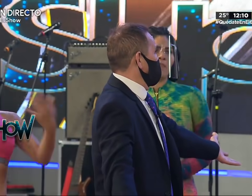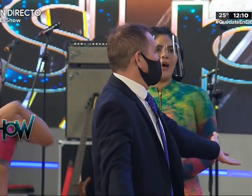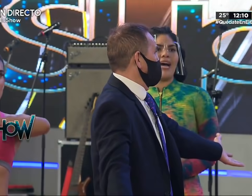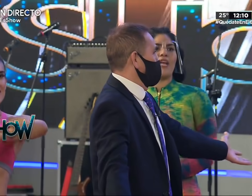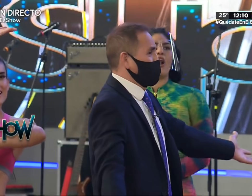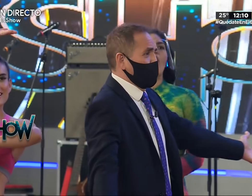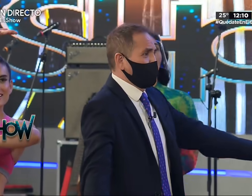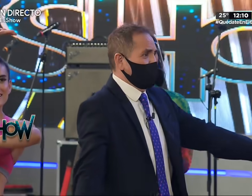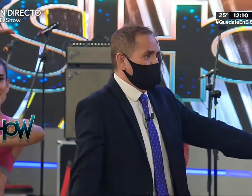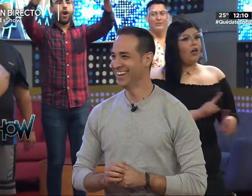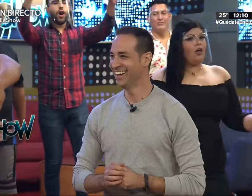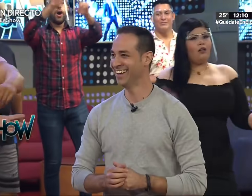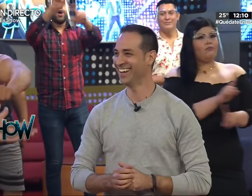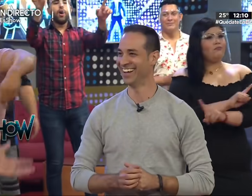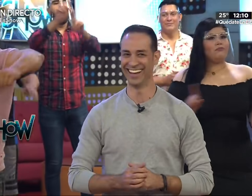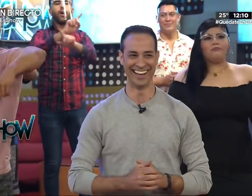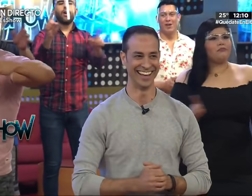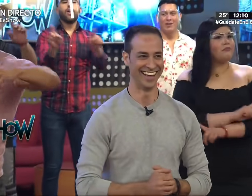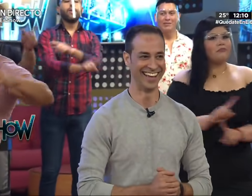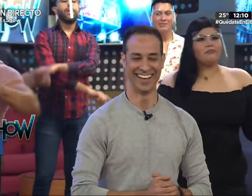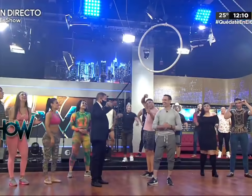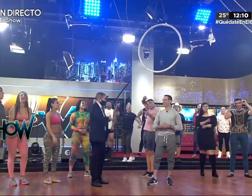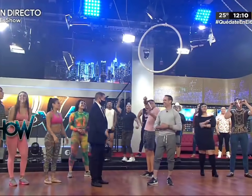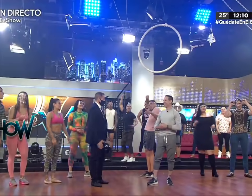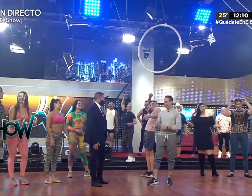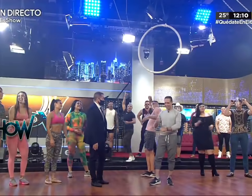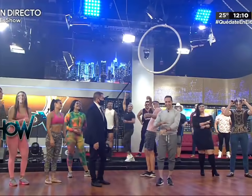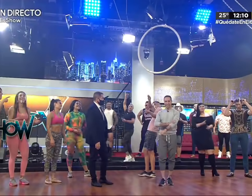no! ¡Manolo, leo, leo, leo! ¡Manolo, te me